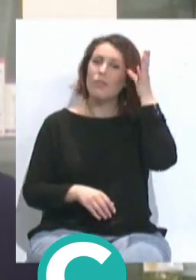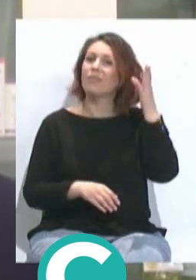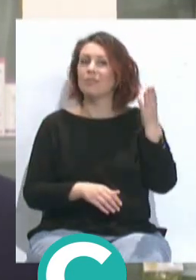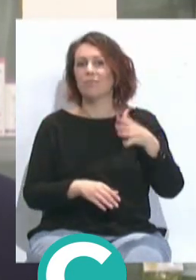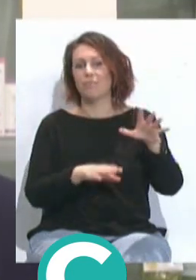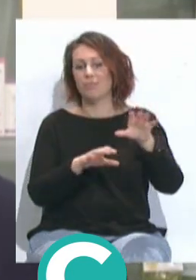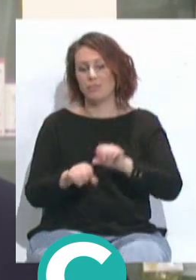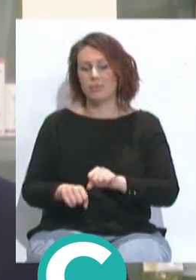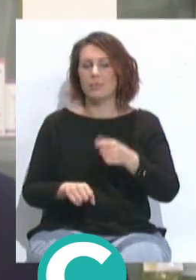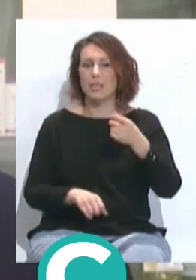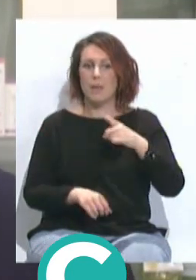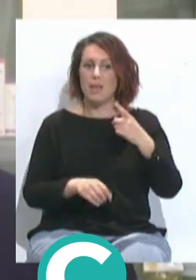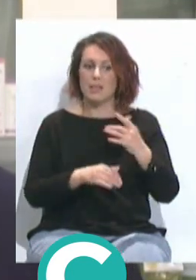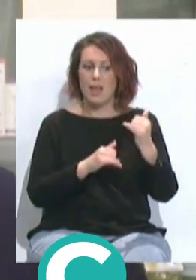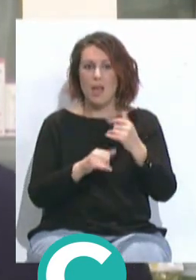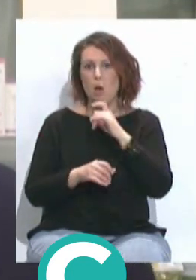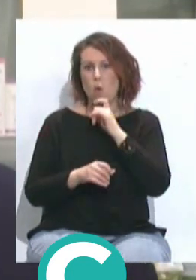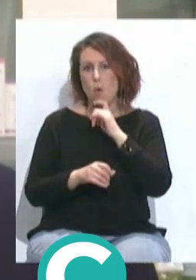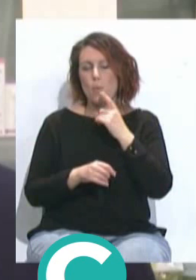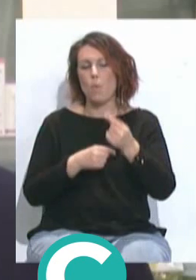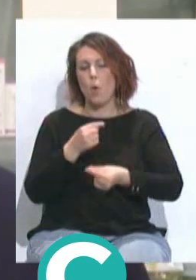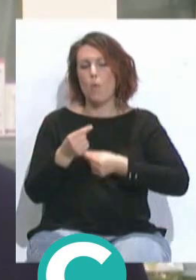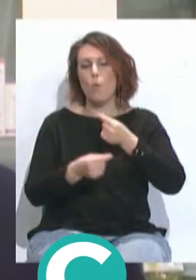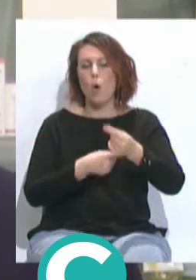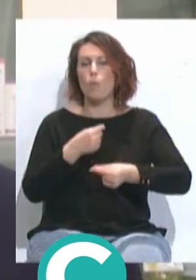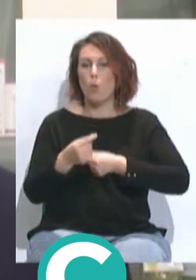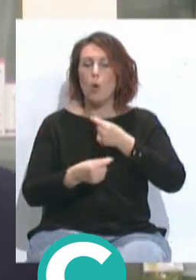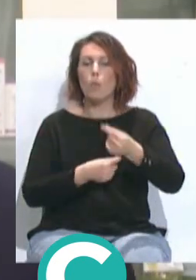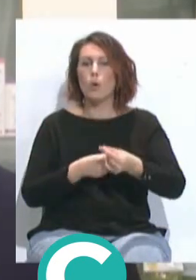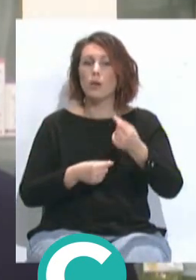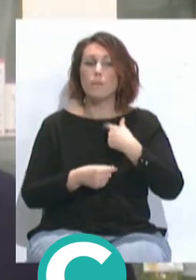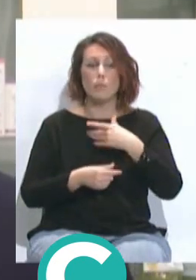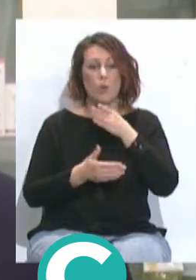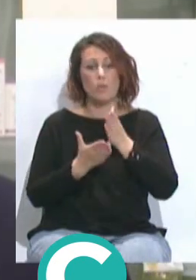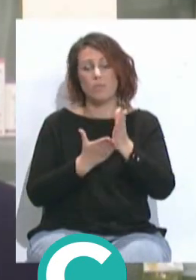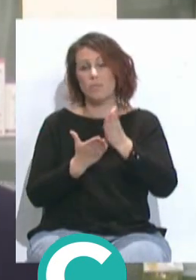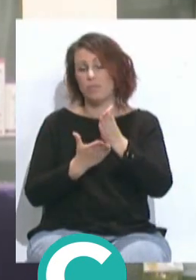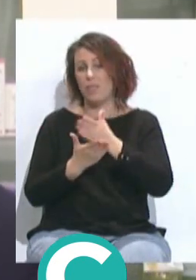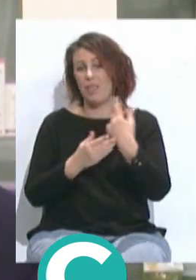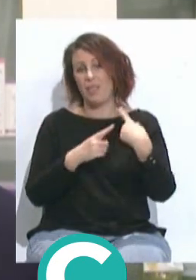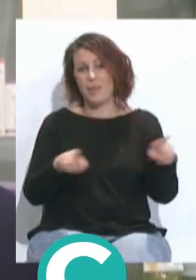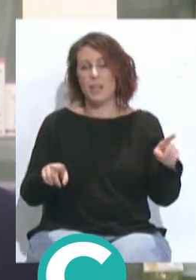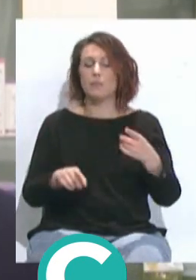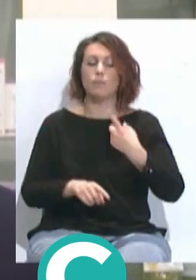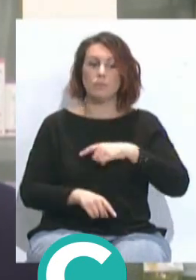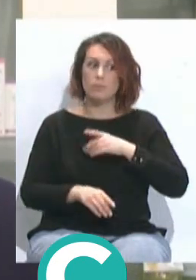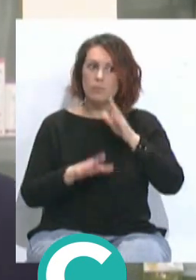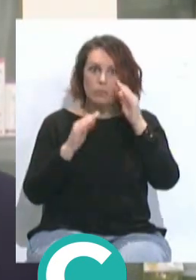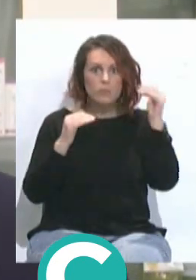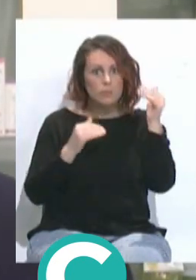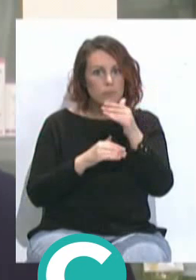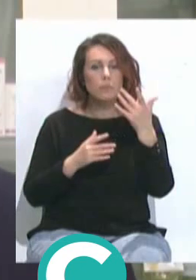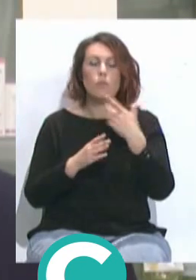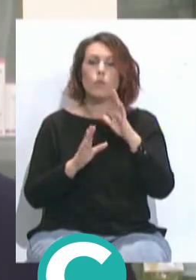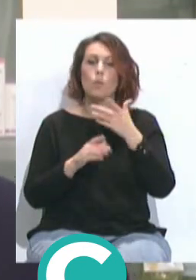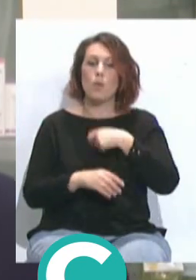Entonces, bueno, pues la llegada pues será con más con cuenta gota y será además por diferentes canales, ¿no? Entonces, sí que vamos a estar muy atentos. La